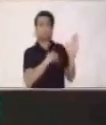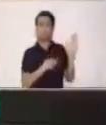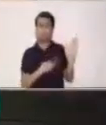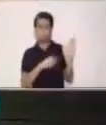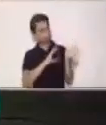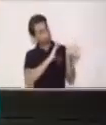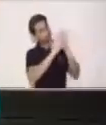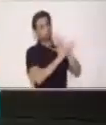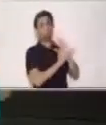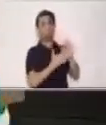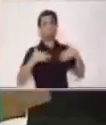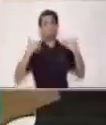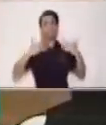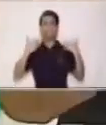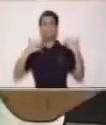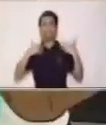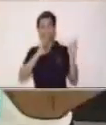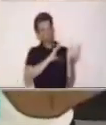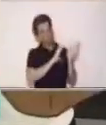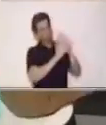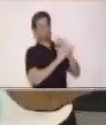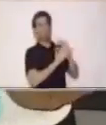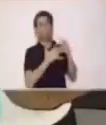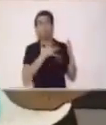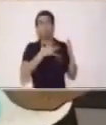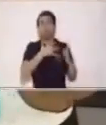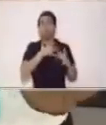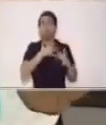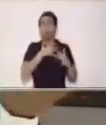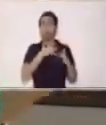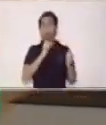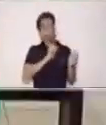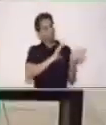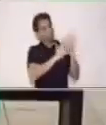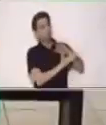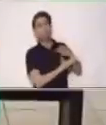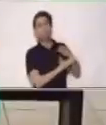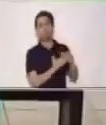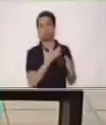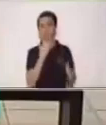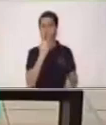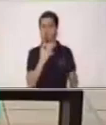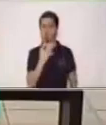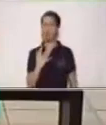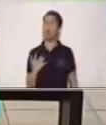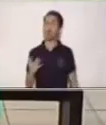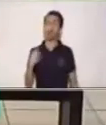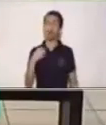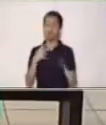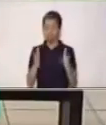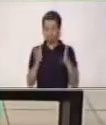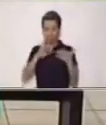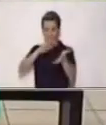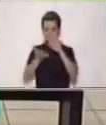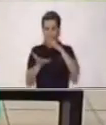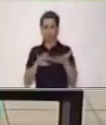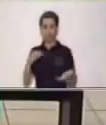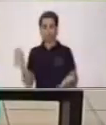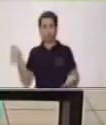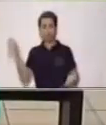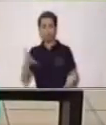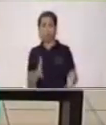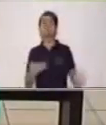asustado y enojado, ¿verdad? Entonces, ¿cómo vamos a trabajar este cubo de las emociones? Vamos a hacer lo